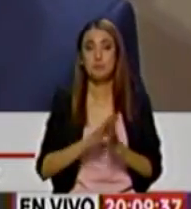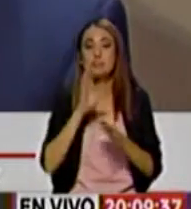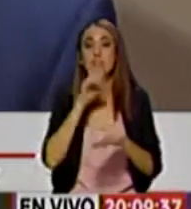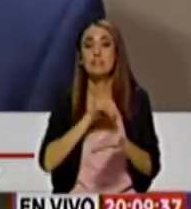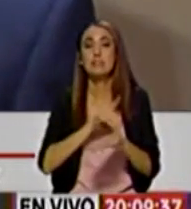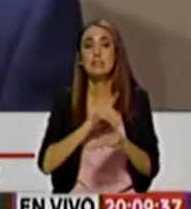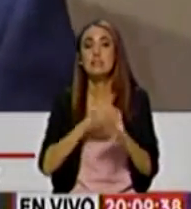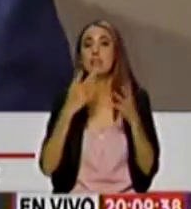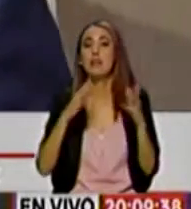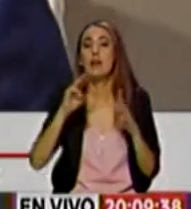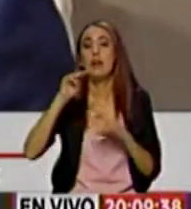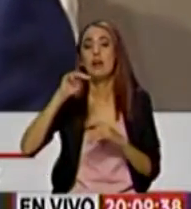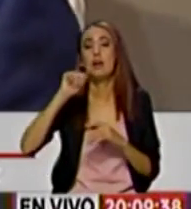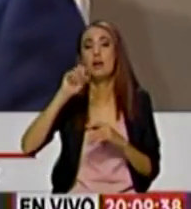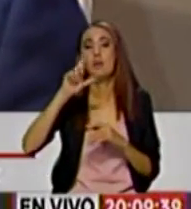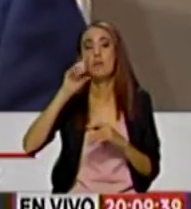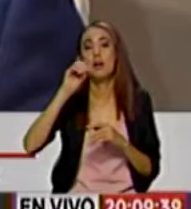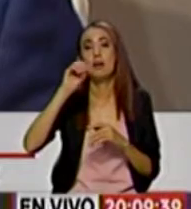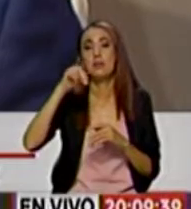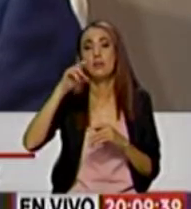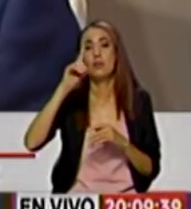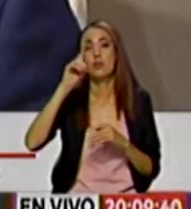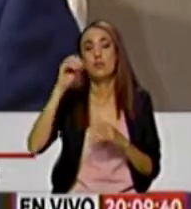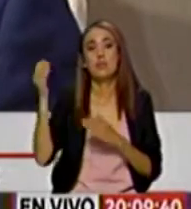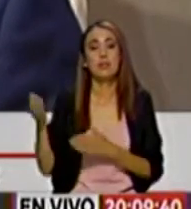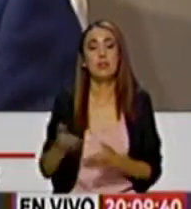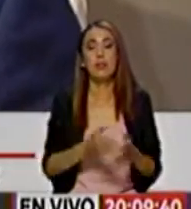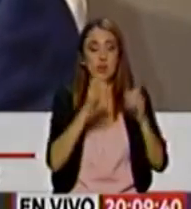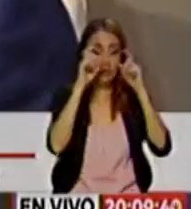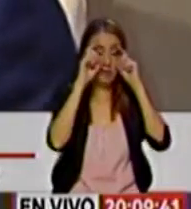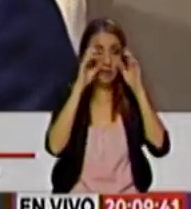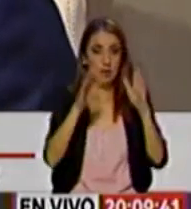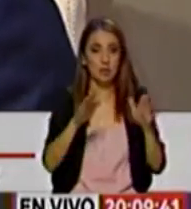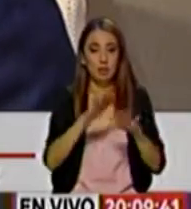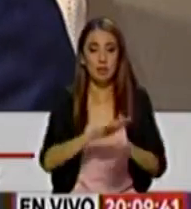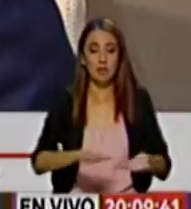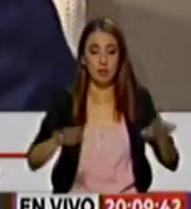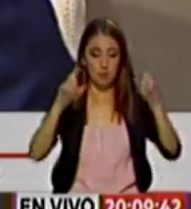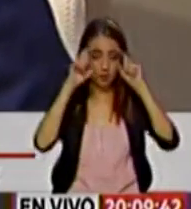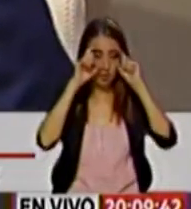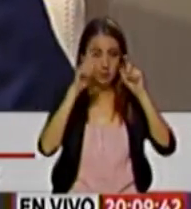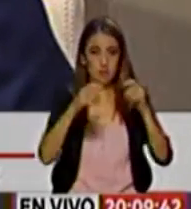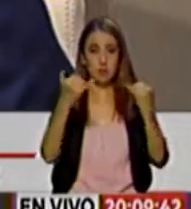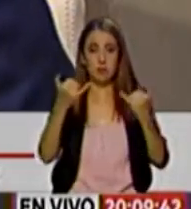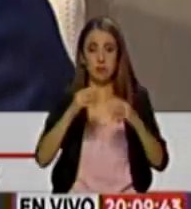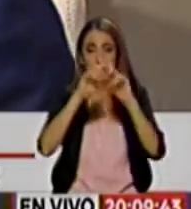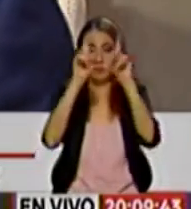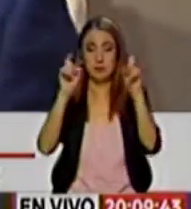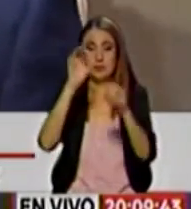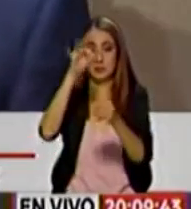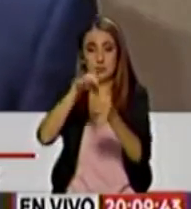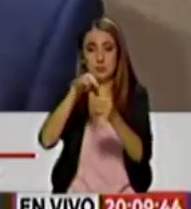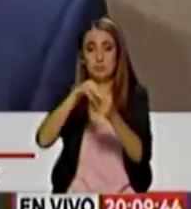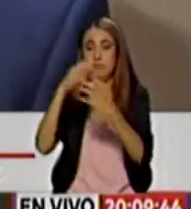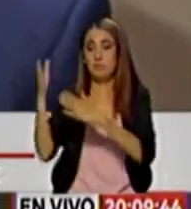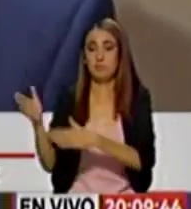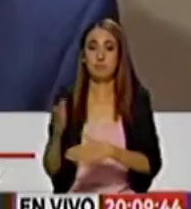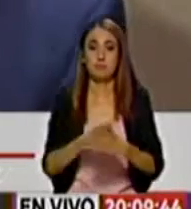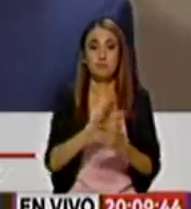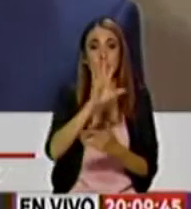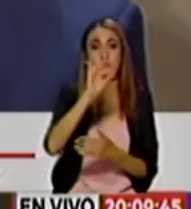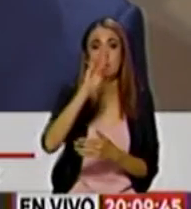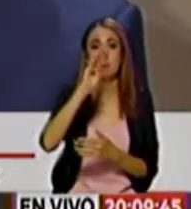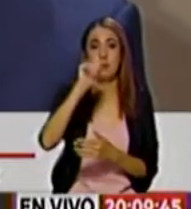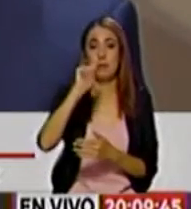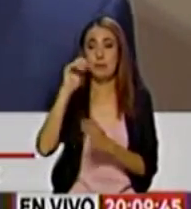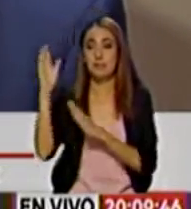Maldonado manifiesta que no es competente y le remiten a la fiscal provincial. La fiscal provincial remite a consulta e indican que es el doctor Fabián Salazar. El